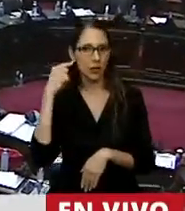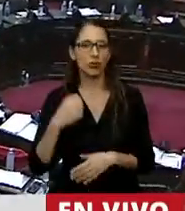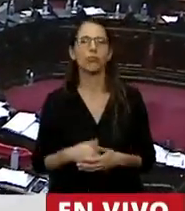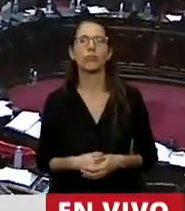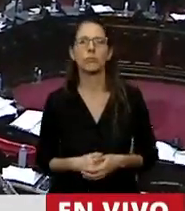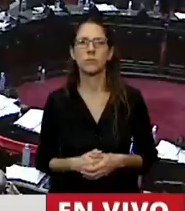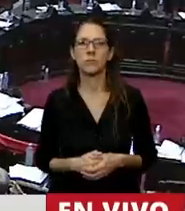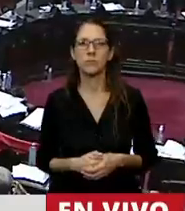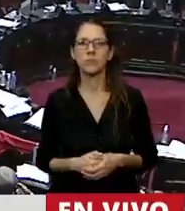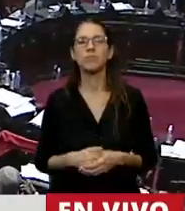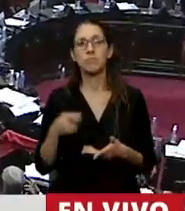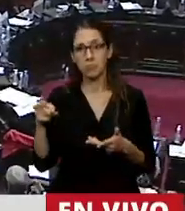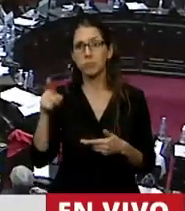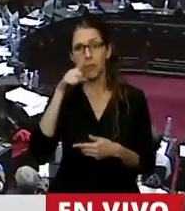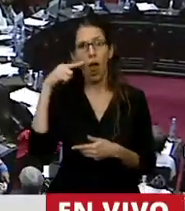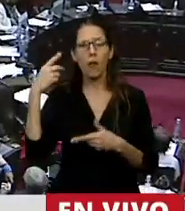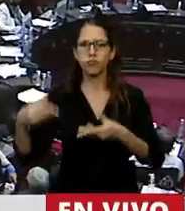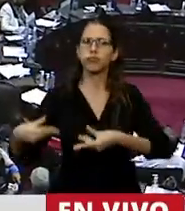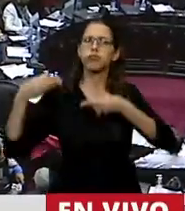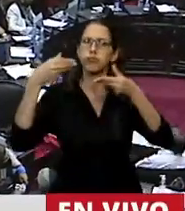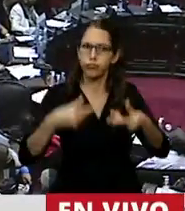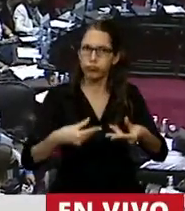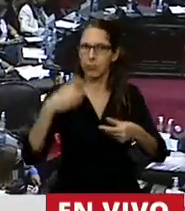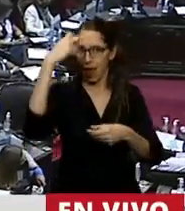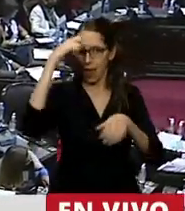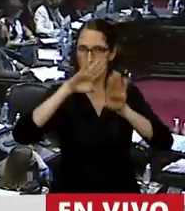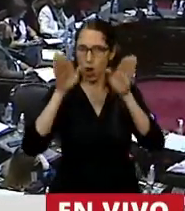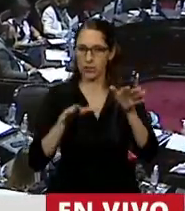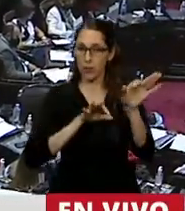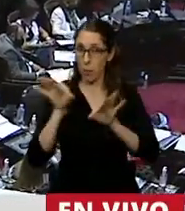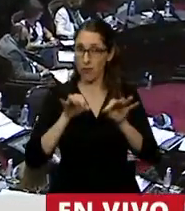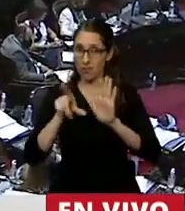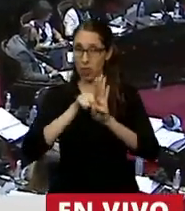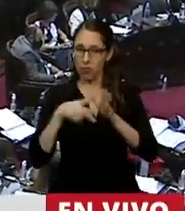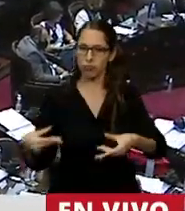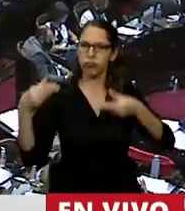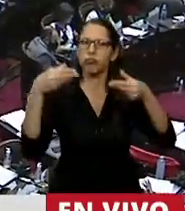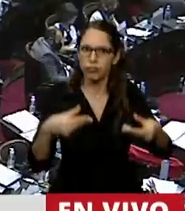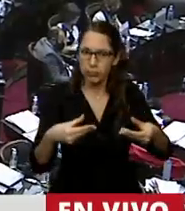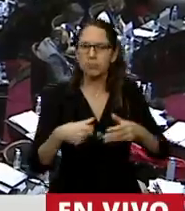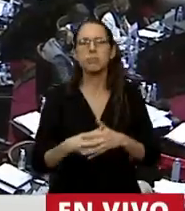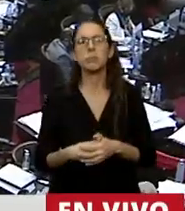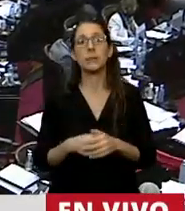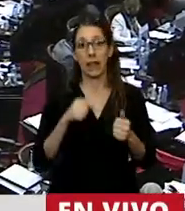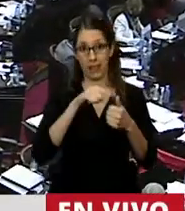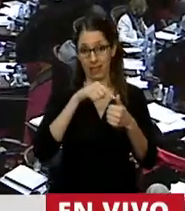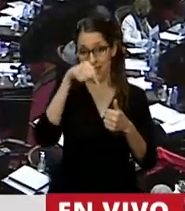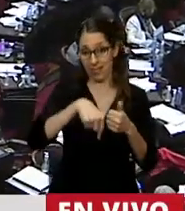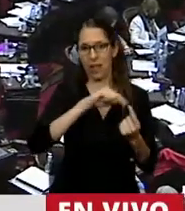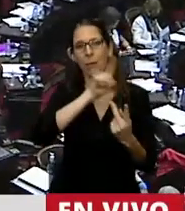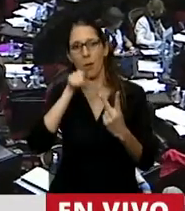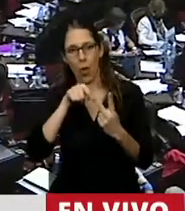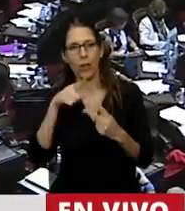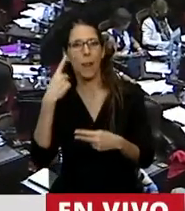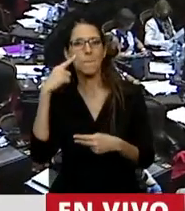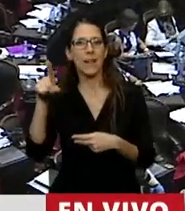Fernández, haber enviado al Parlamento el tratamiento de esta ley y también la de cuidados de los mil